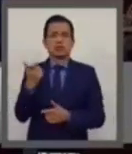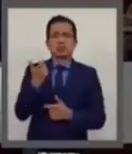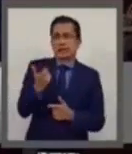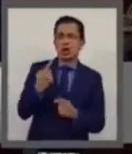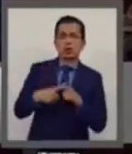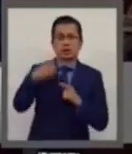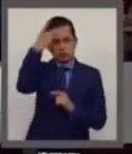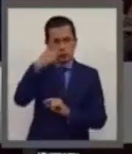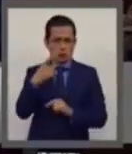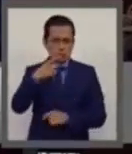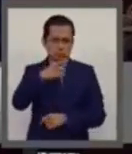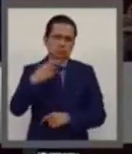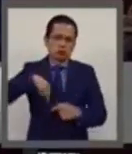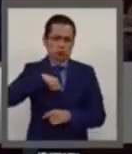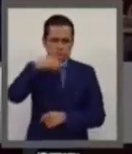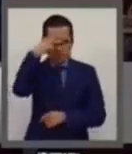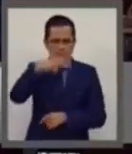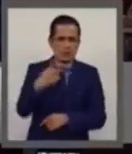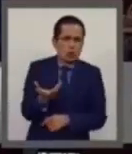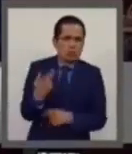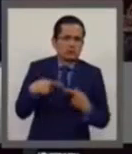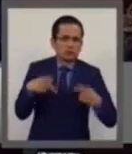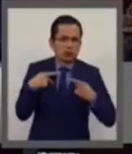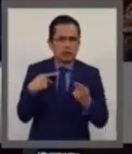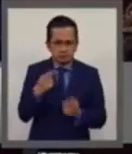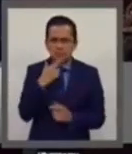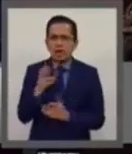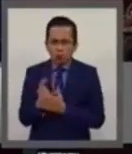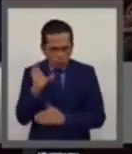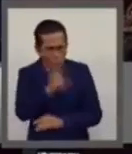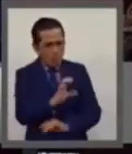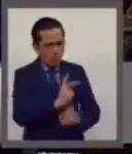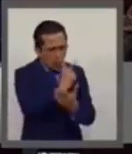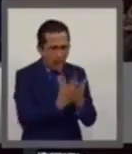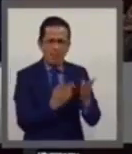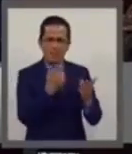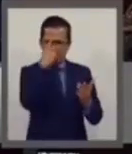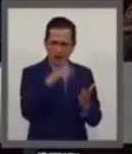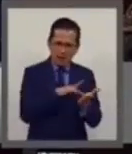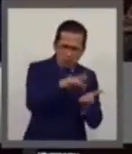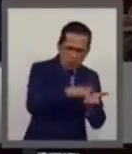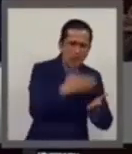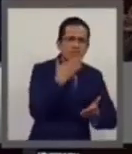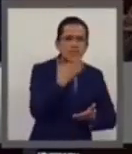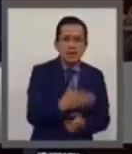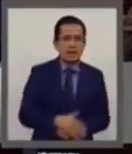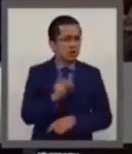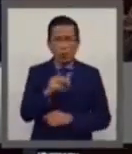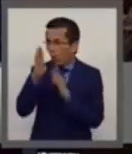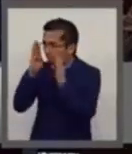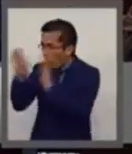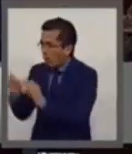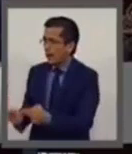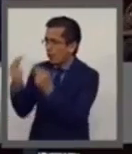los mexicanos en programas que redunden en su bienestar, sin poner la mira en los negocios al amparo del poder y del